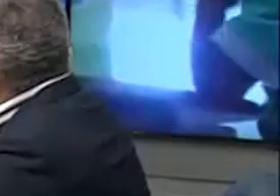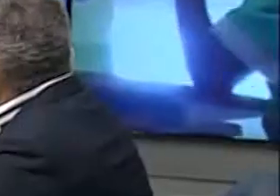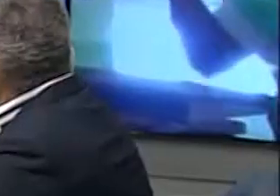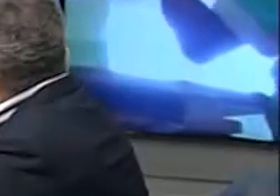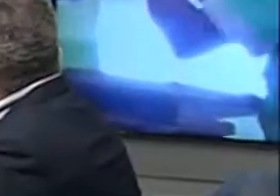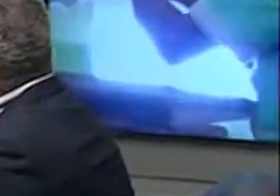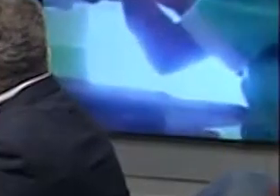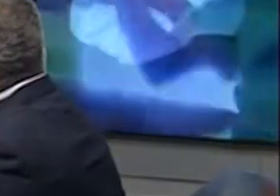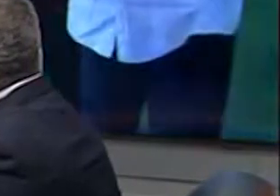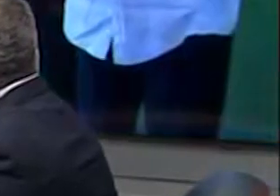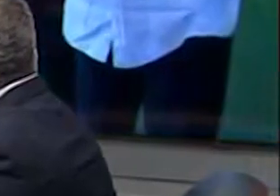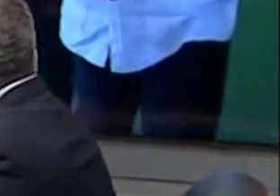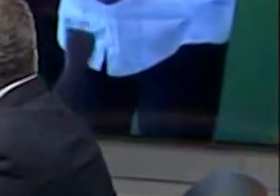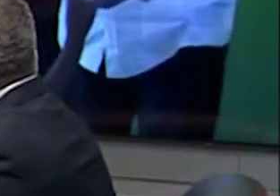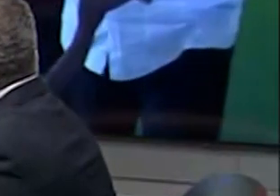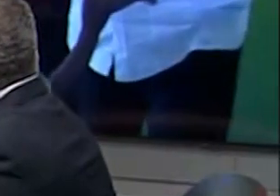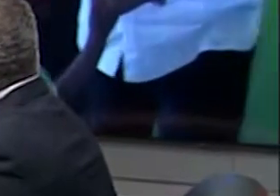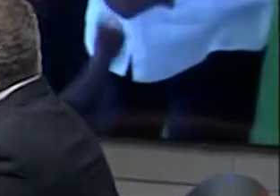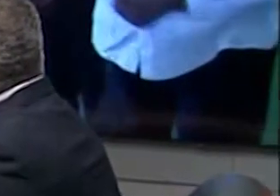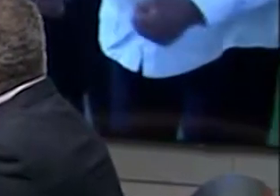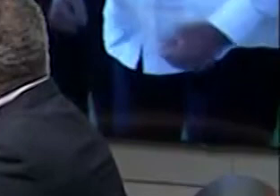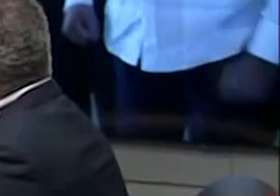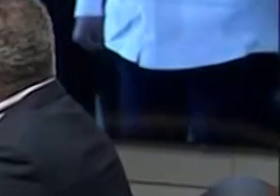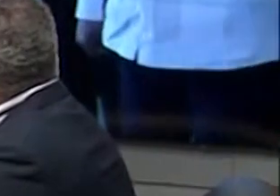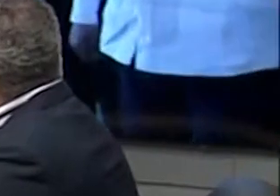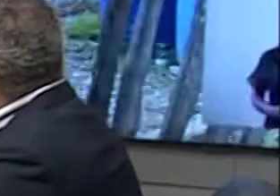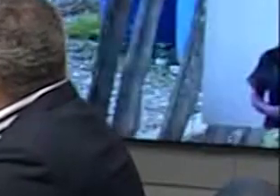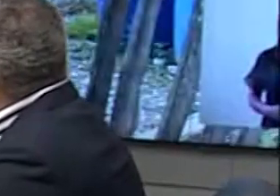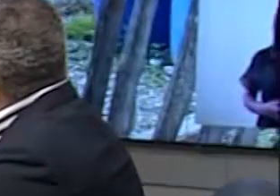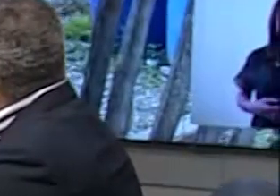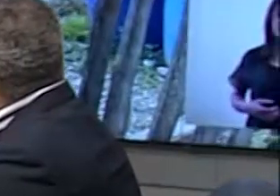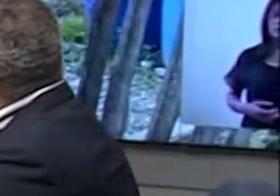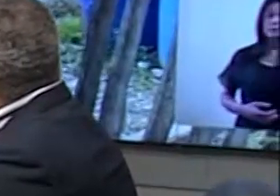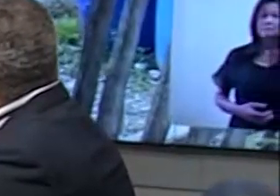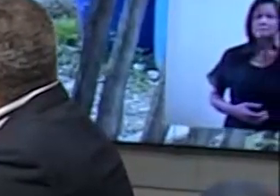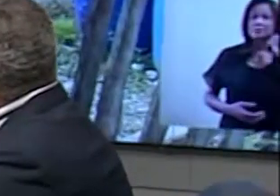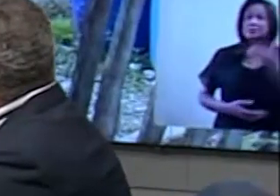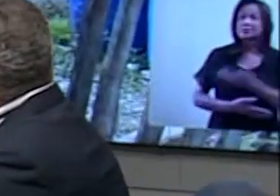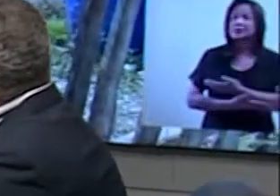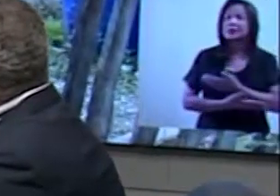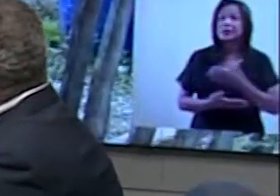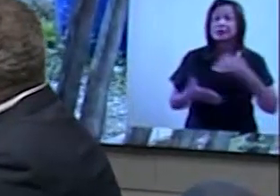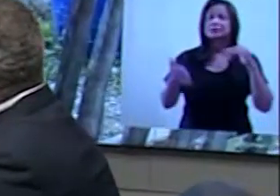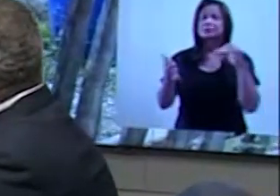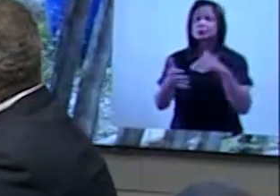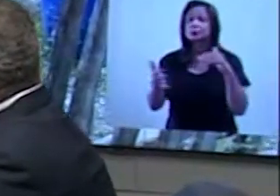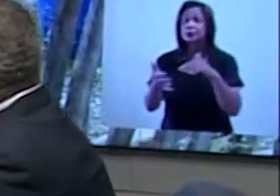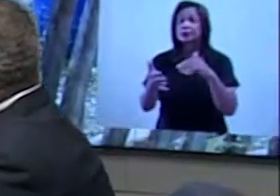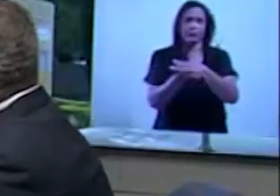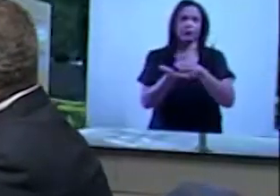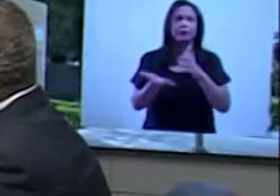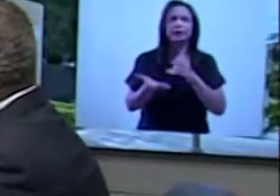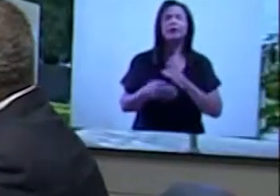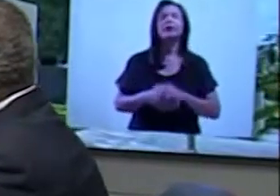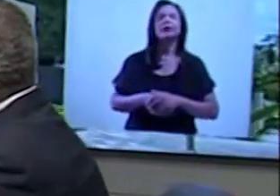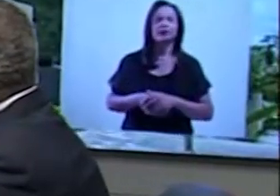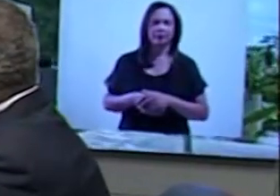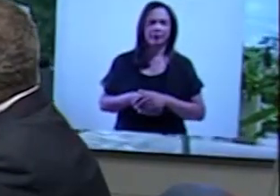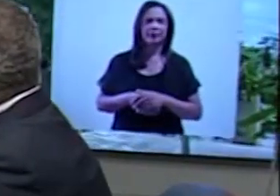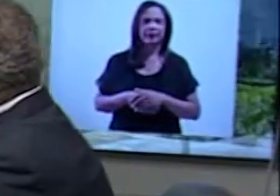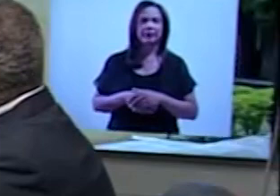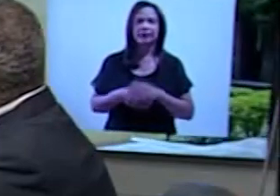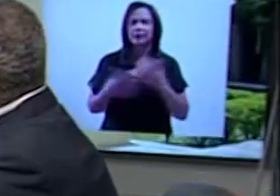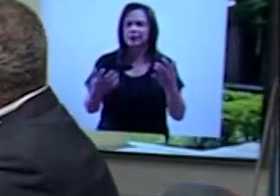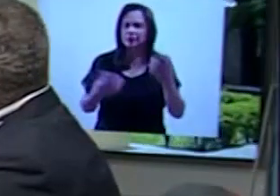pasen los 70 mil. Ahora, ¿cuáles son los que van a ser nombrados en esas 19 mil plazas? Los que mejores saquen nota. Entonces,